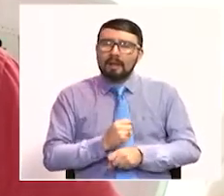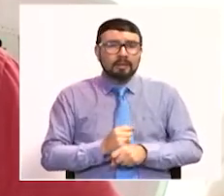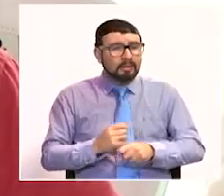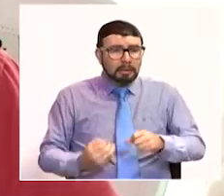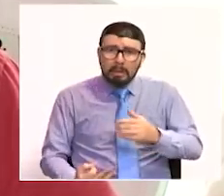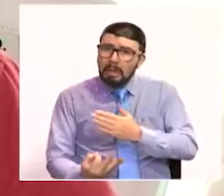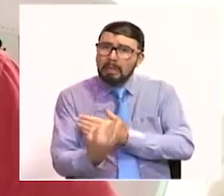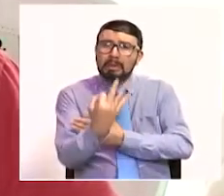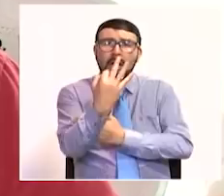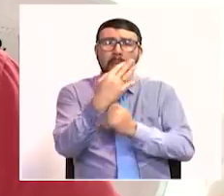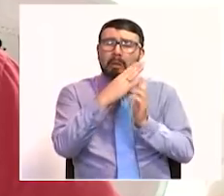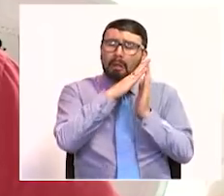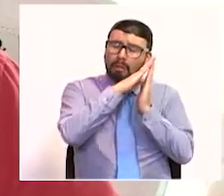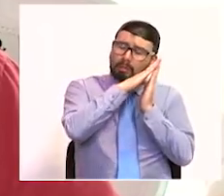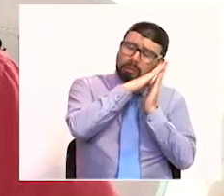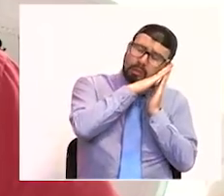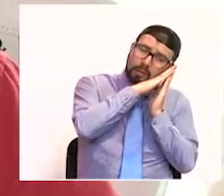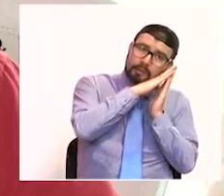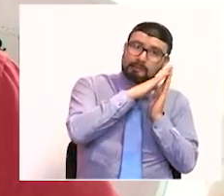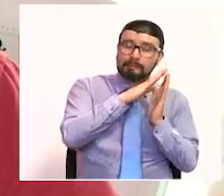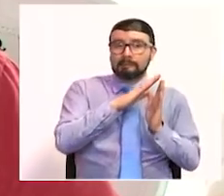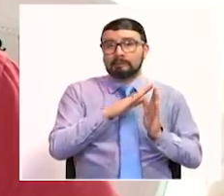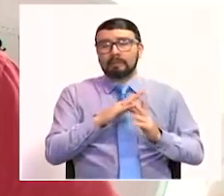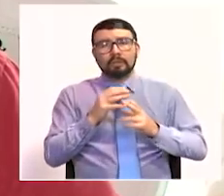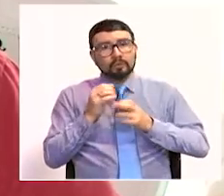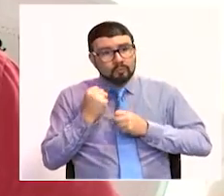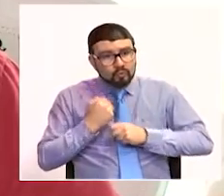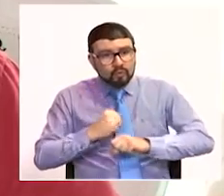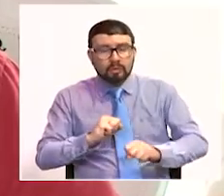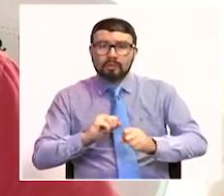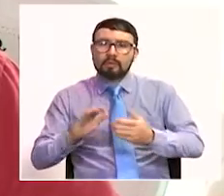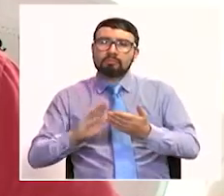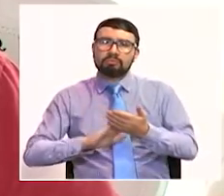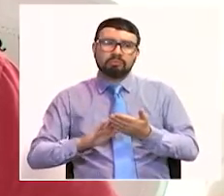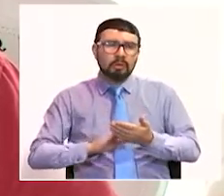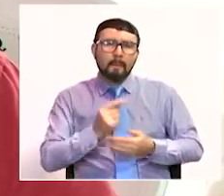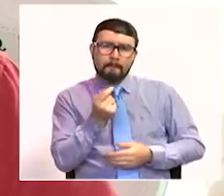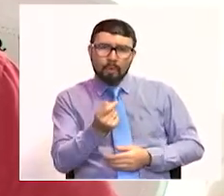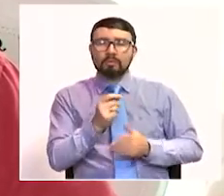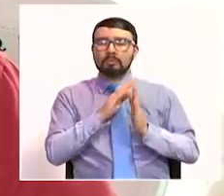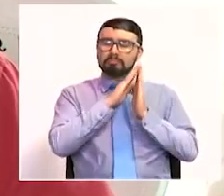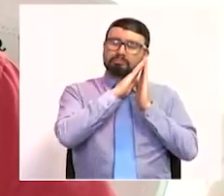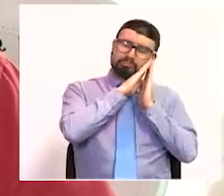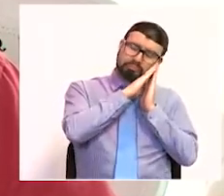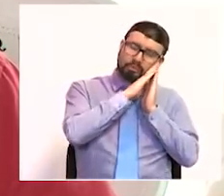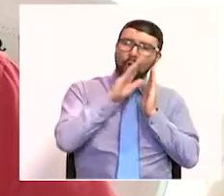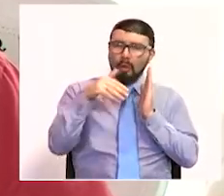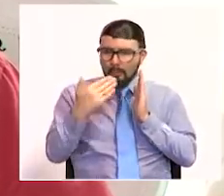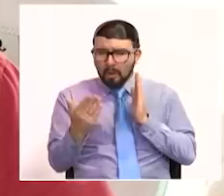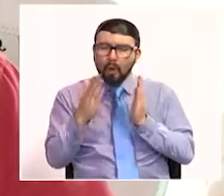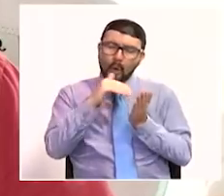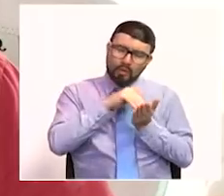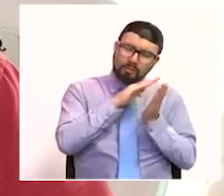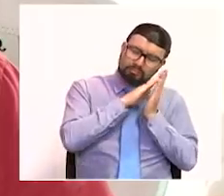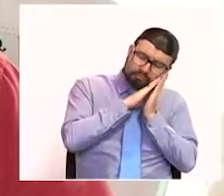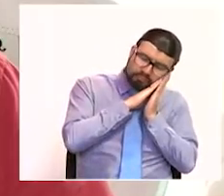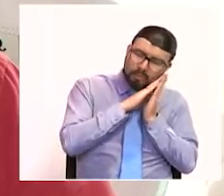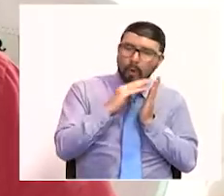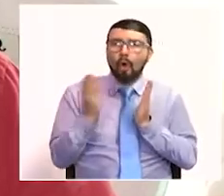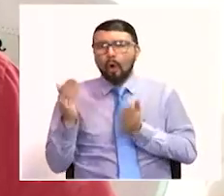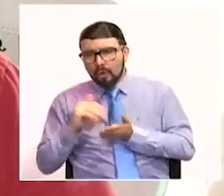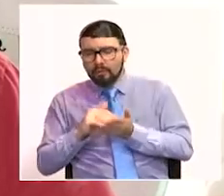de la mañana, pues tratar de hacer un proceso de reparo y hacer siesta si es posible. Y lo otro, si es